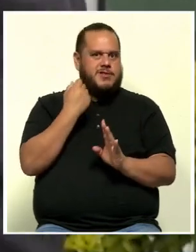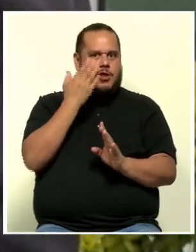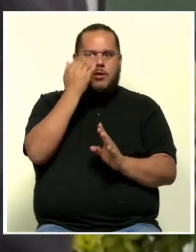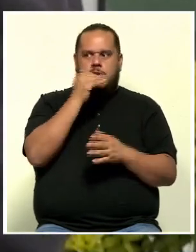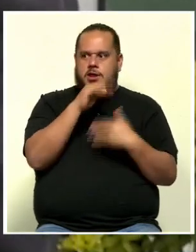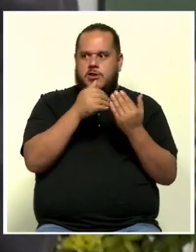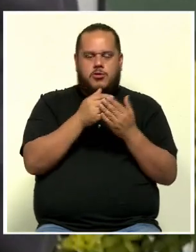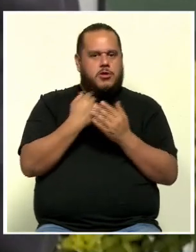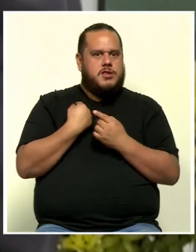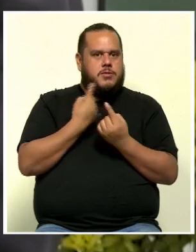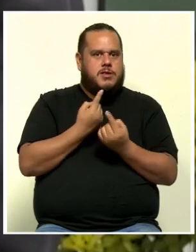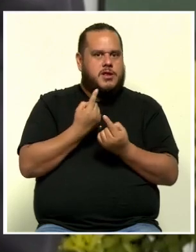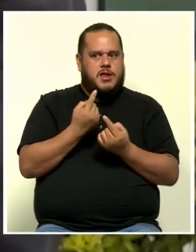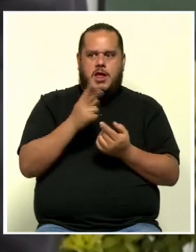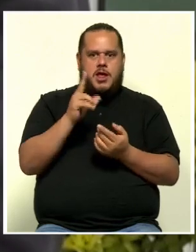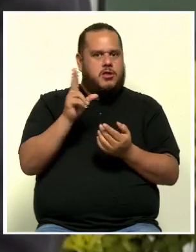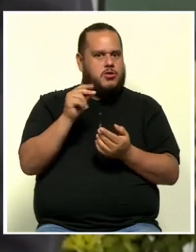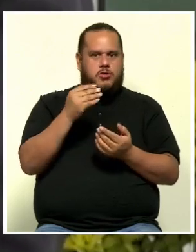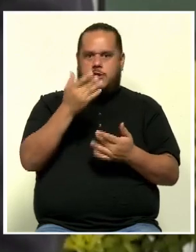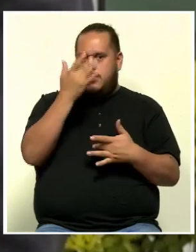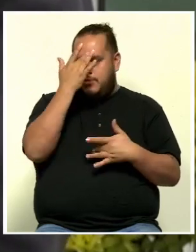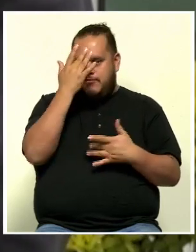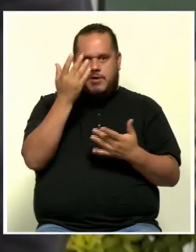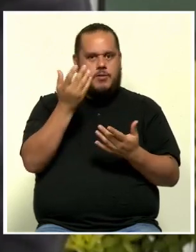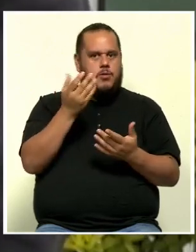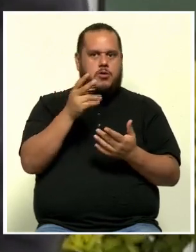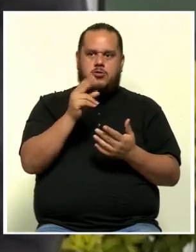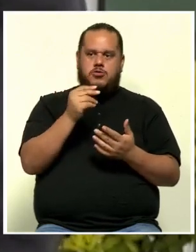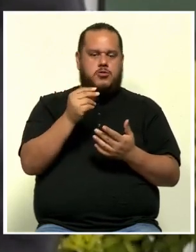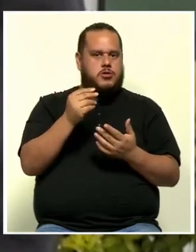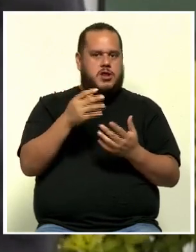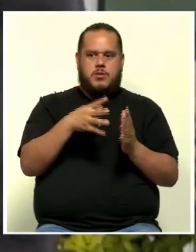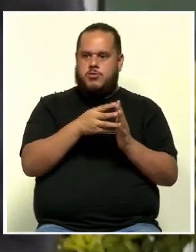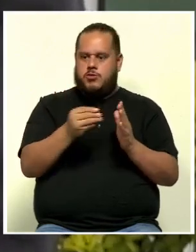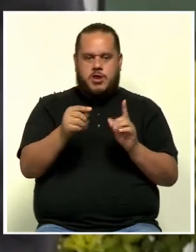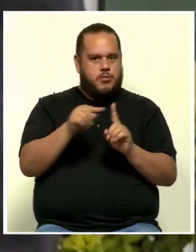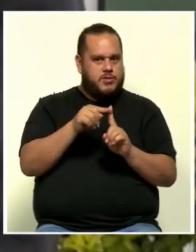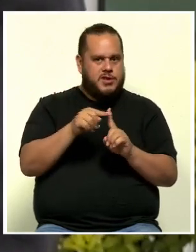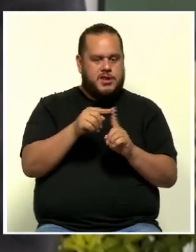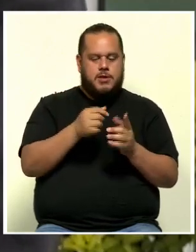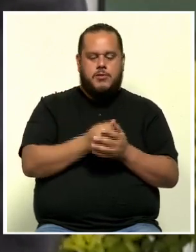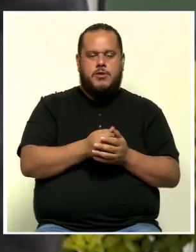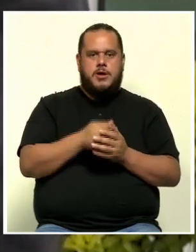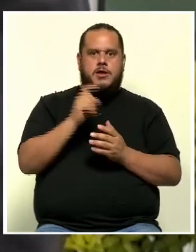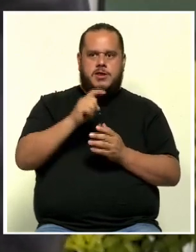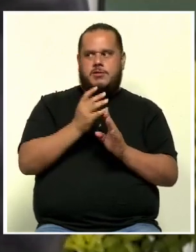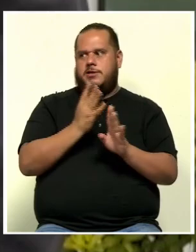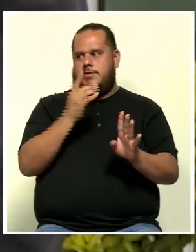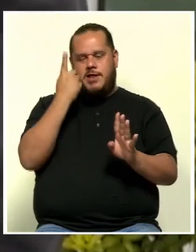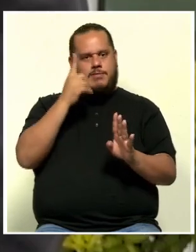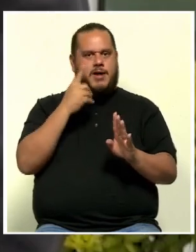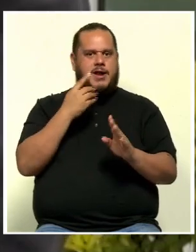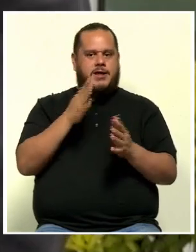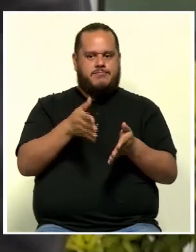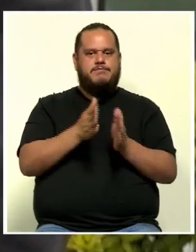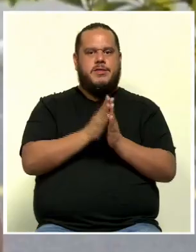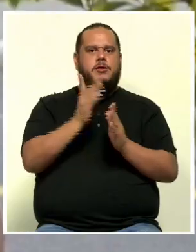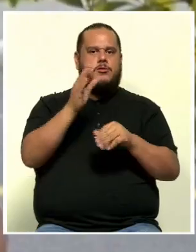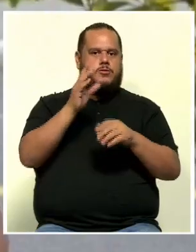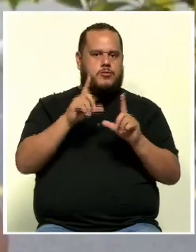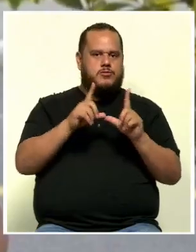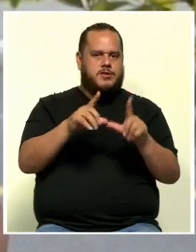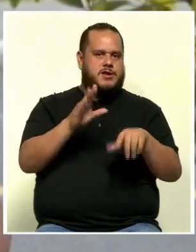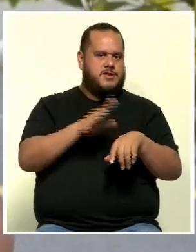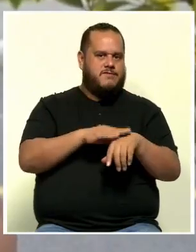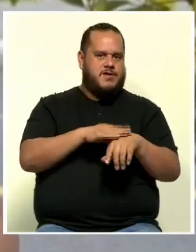aquí estamos enfermos, estamos con el COVID positivo y tenemos que hacer estas filas para sacar un certificado médico.